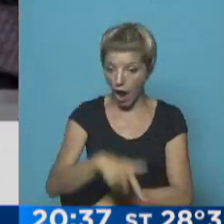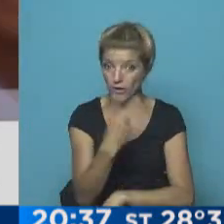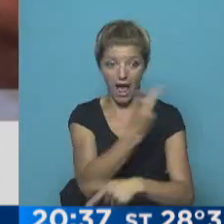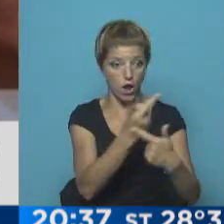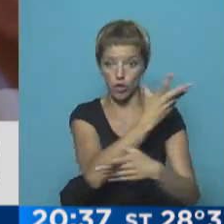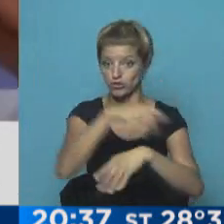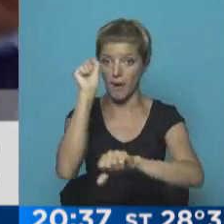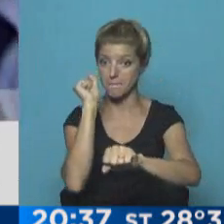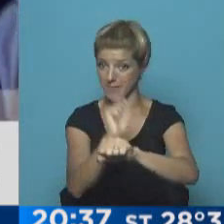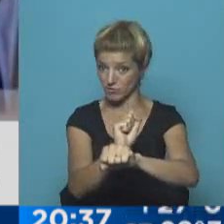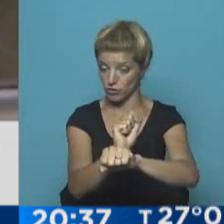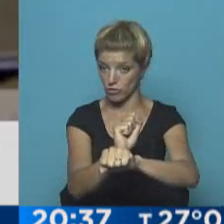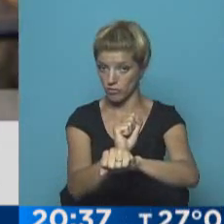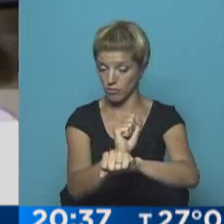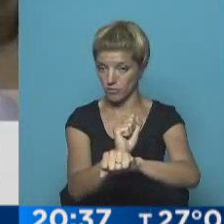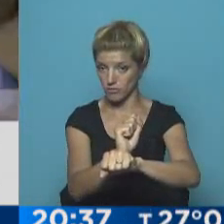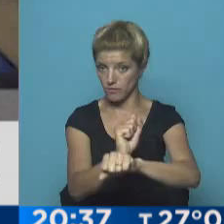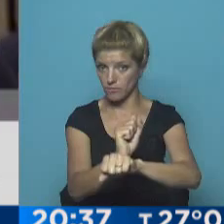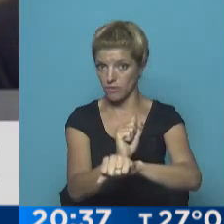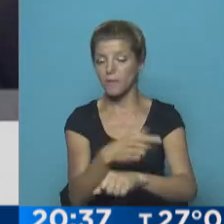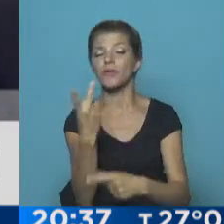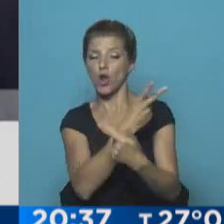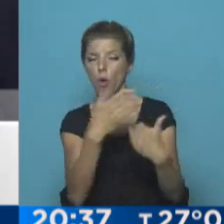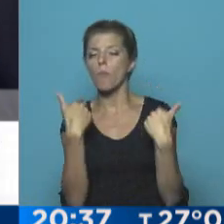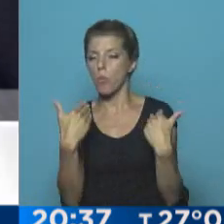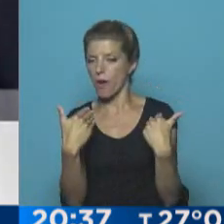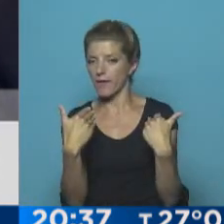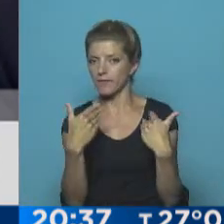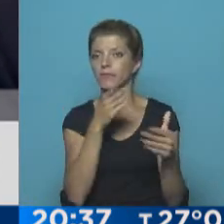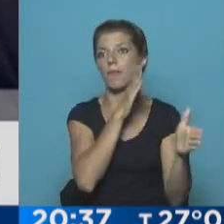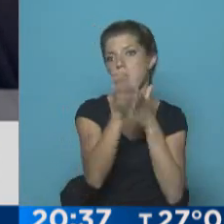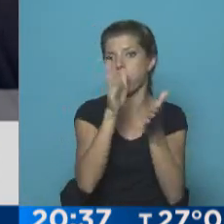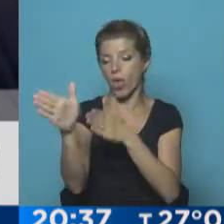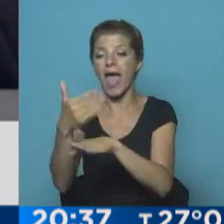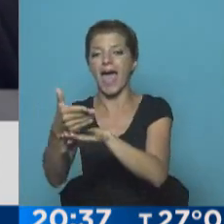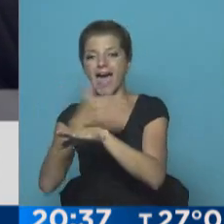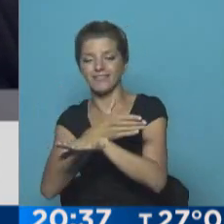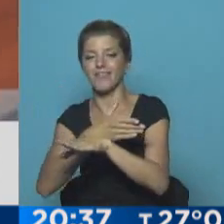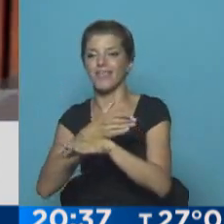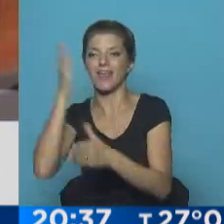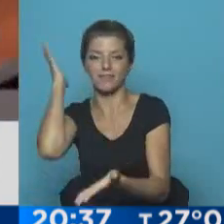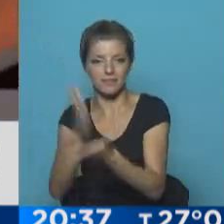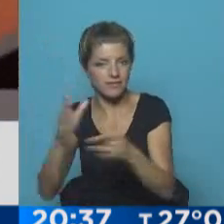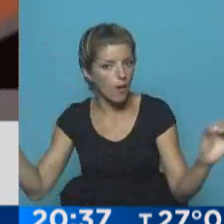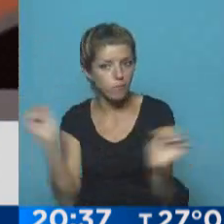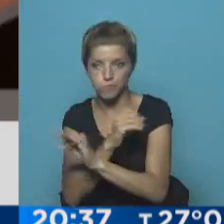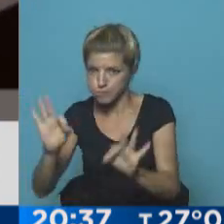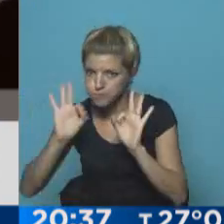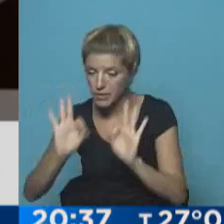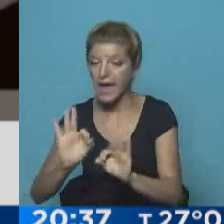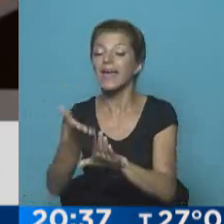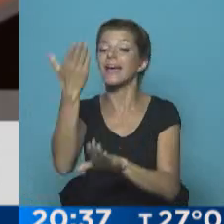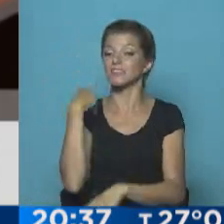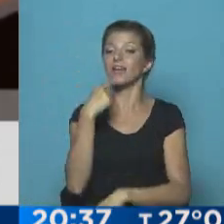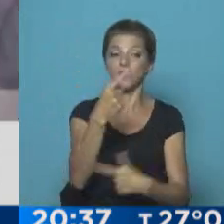del exsecretario de Transporte y del empresario por entender que ambos podrían fugarse antes de que quede firme la sentencia que ayer los condenó a